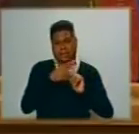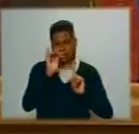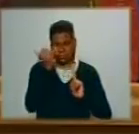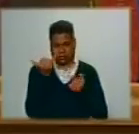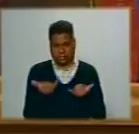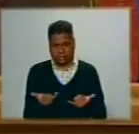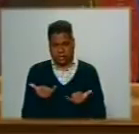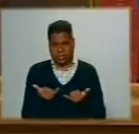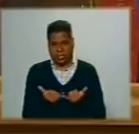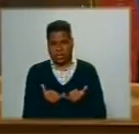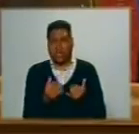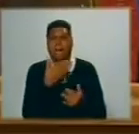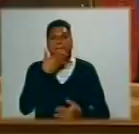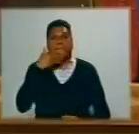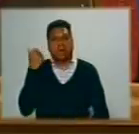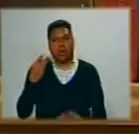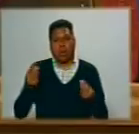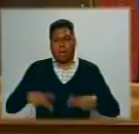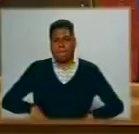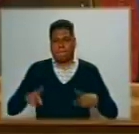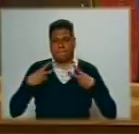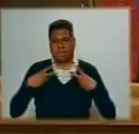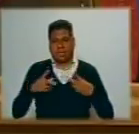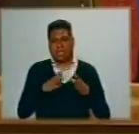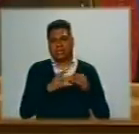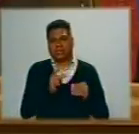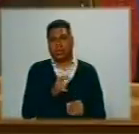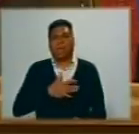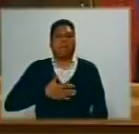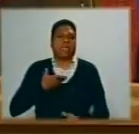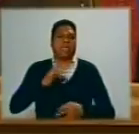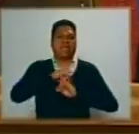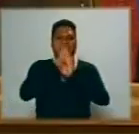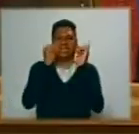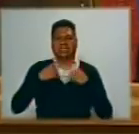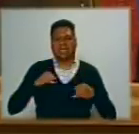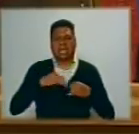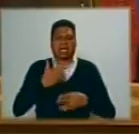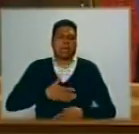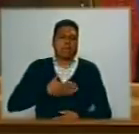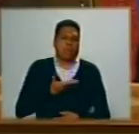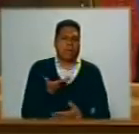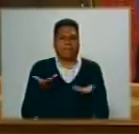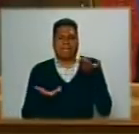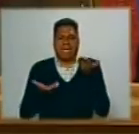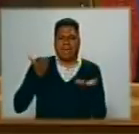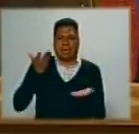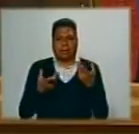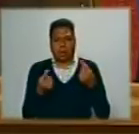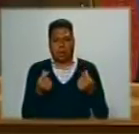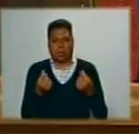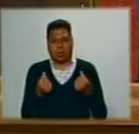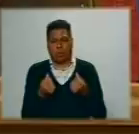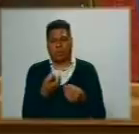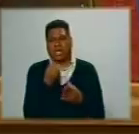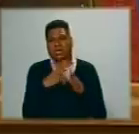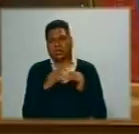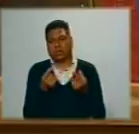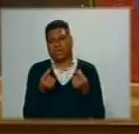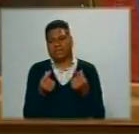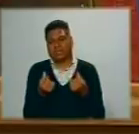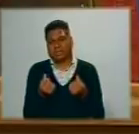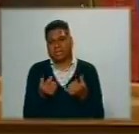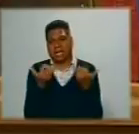nivel de vida del pueblo con miras a alcanzar la mayor suma de felicidad posible a través del equilibrio económico, la eficiencia económica